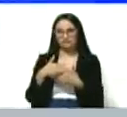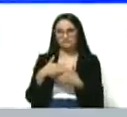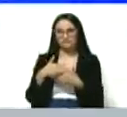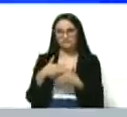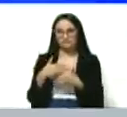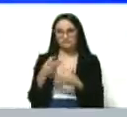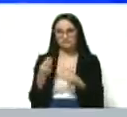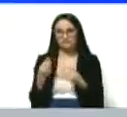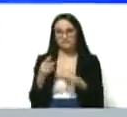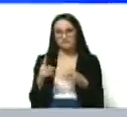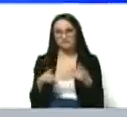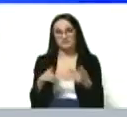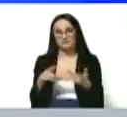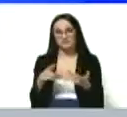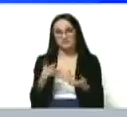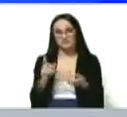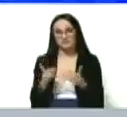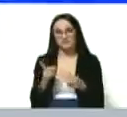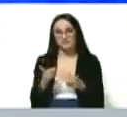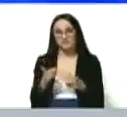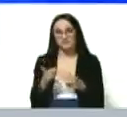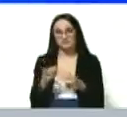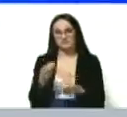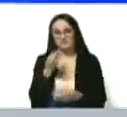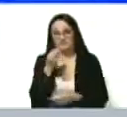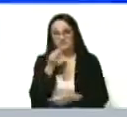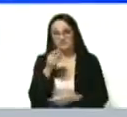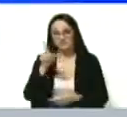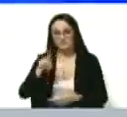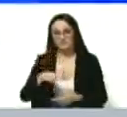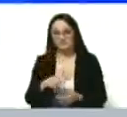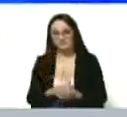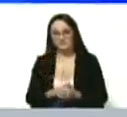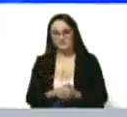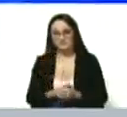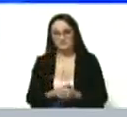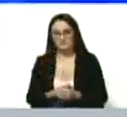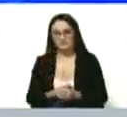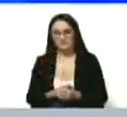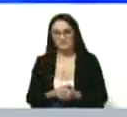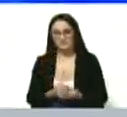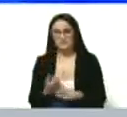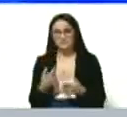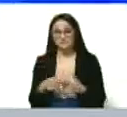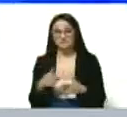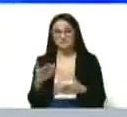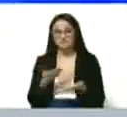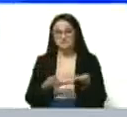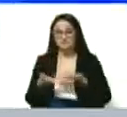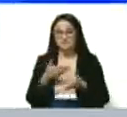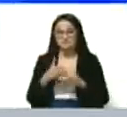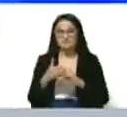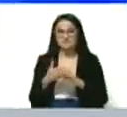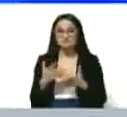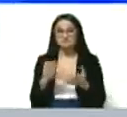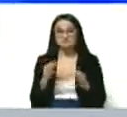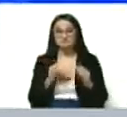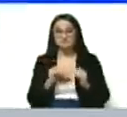para productores como para consumidores. Sin embargo, el mercado ha encontrado sostenido